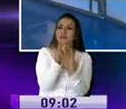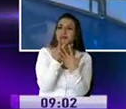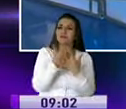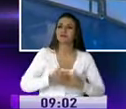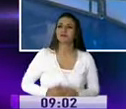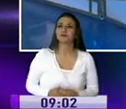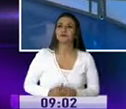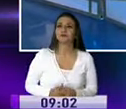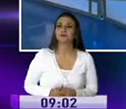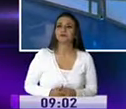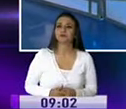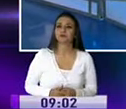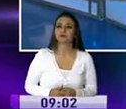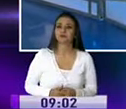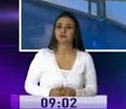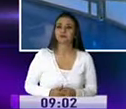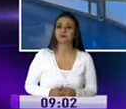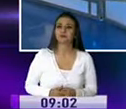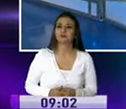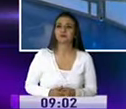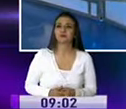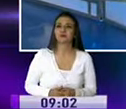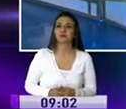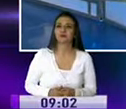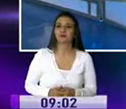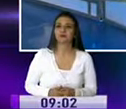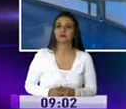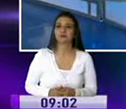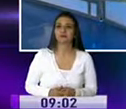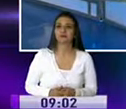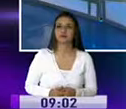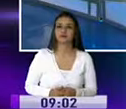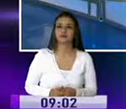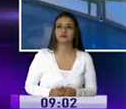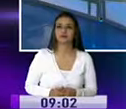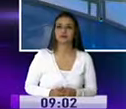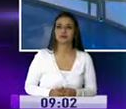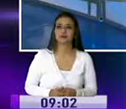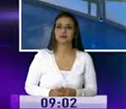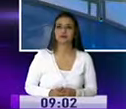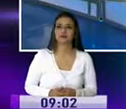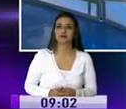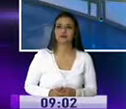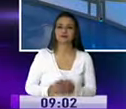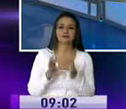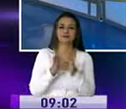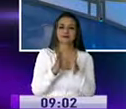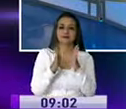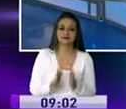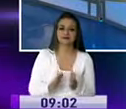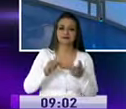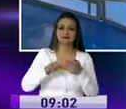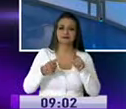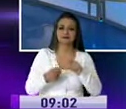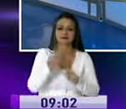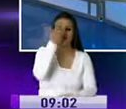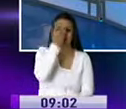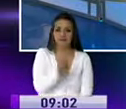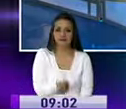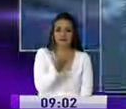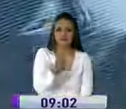Con compañeros, amigos, que tengan un gran día.